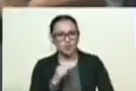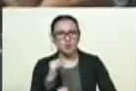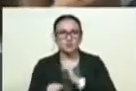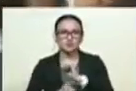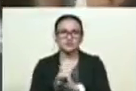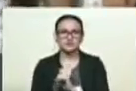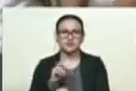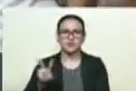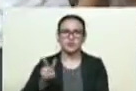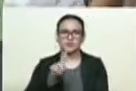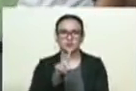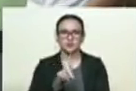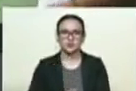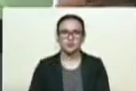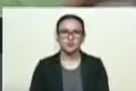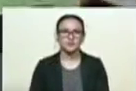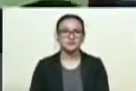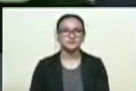Así es.